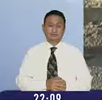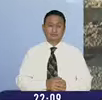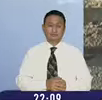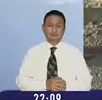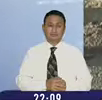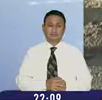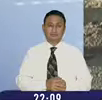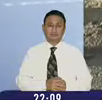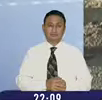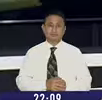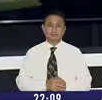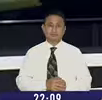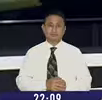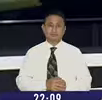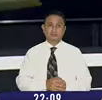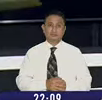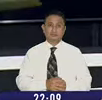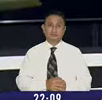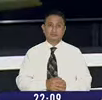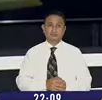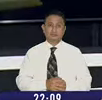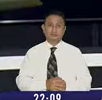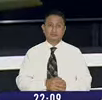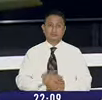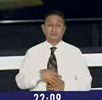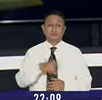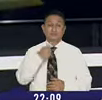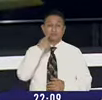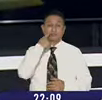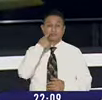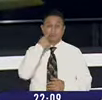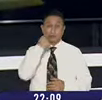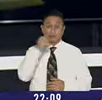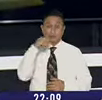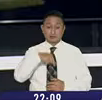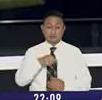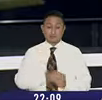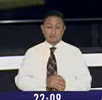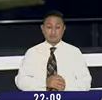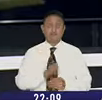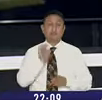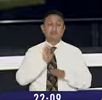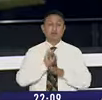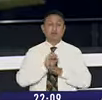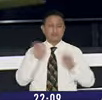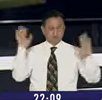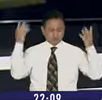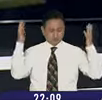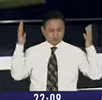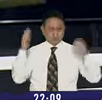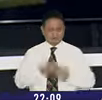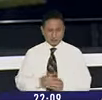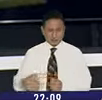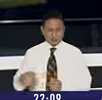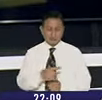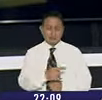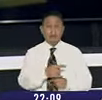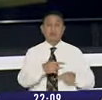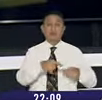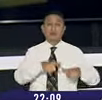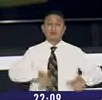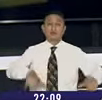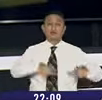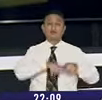José Morales. Asesinan a un hombre mientras celebraba el triunfo de la selección ecuatoriana en un sector